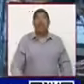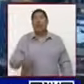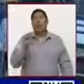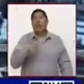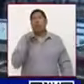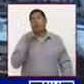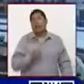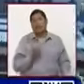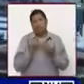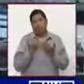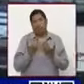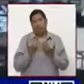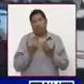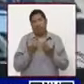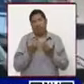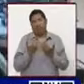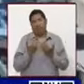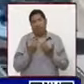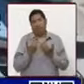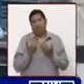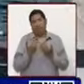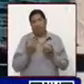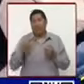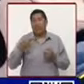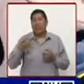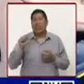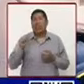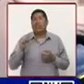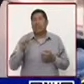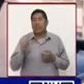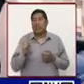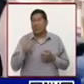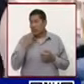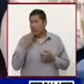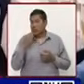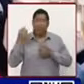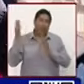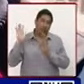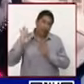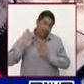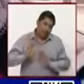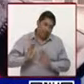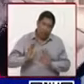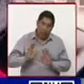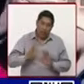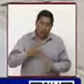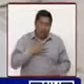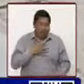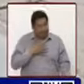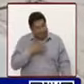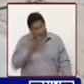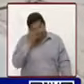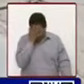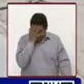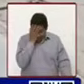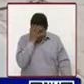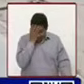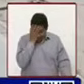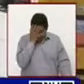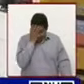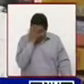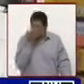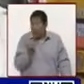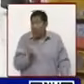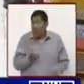Sí, larga espera, estamos ahorita esperando para ingresar esta nueva aviso, nos han evacuado de la planta. No sabemos a qué